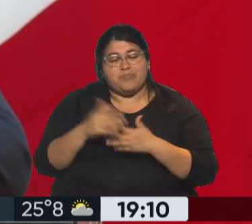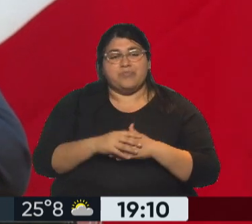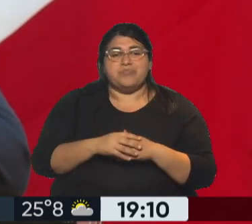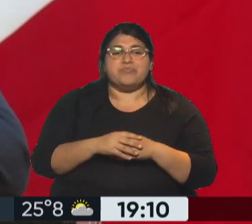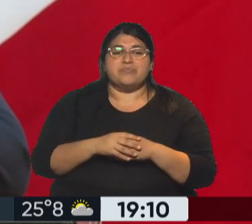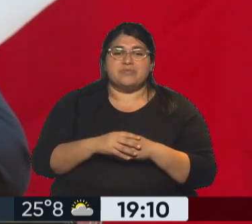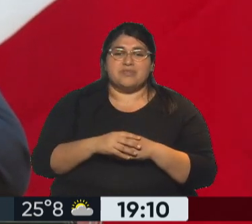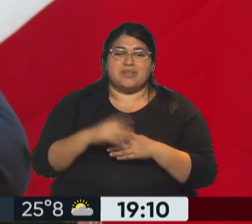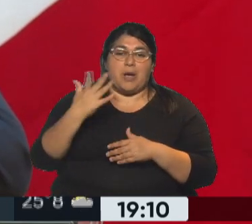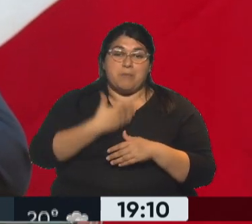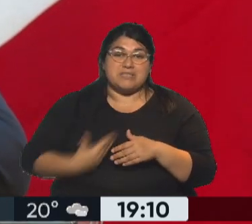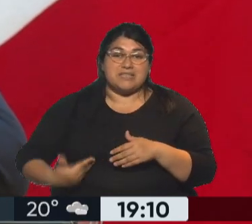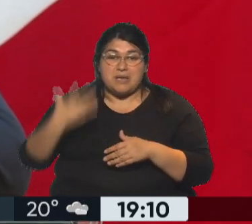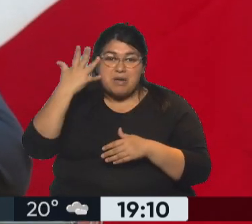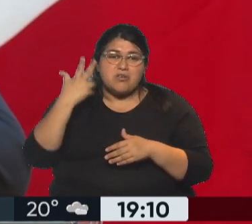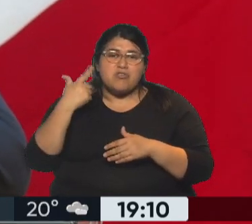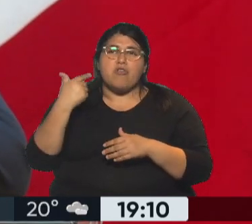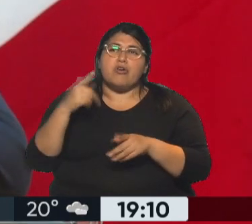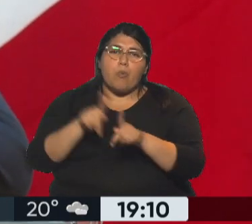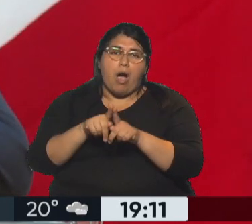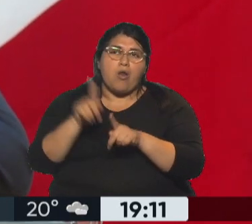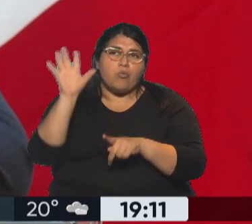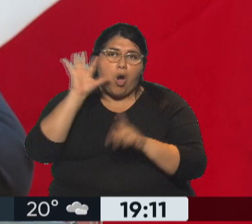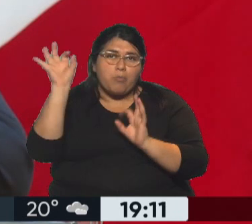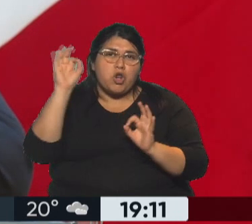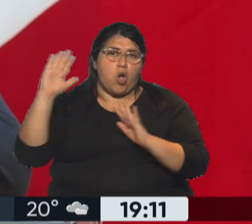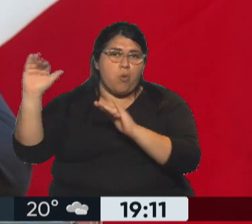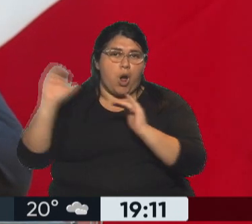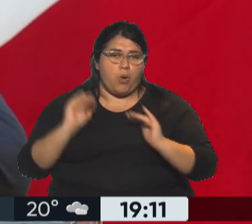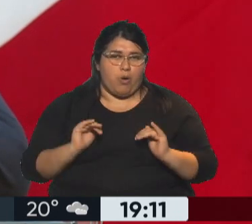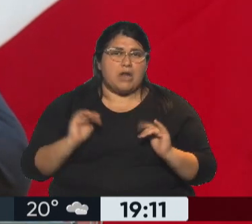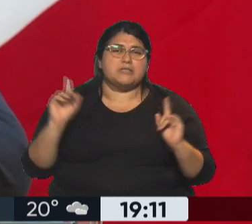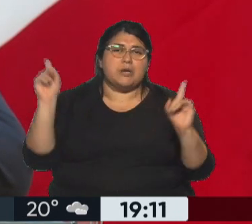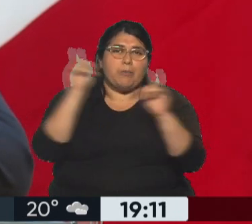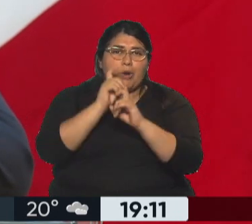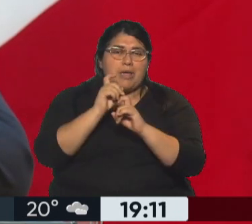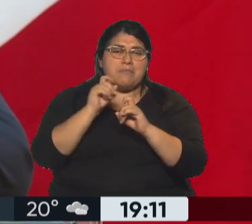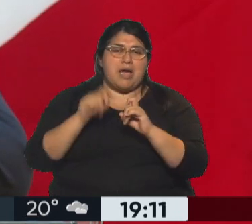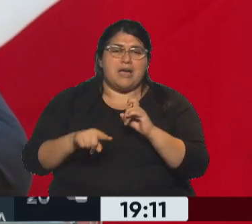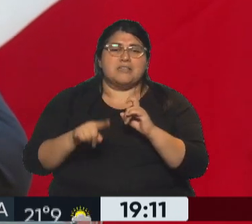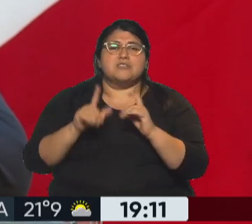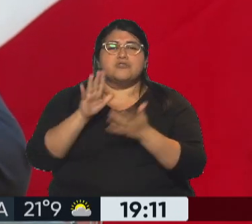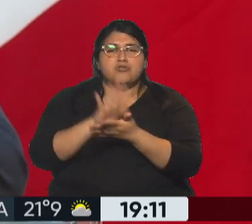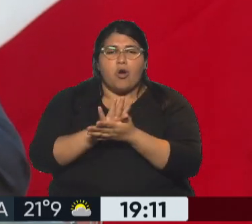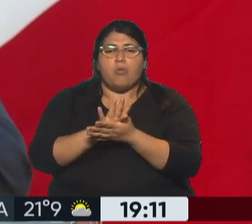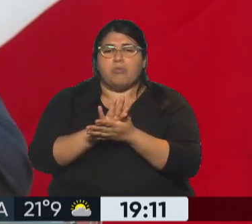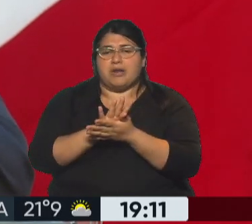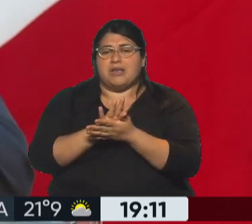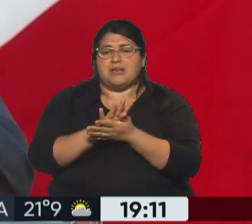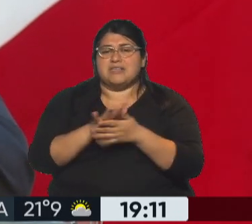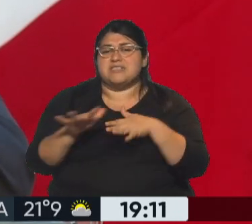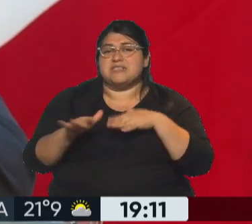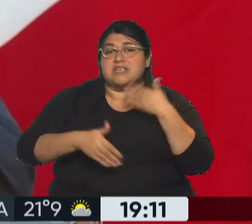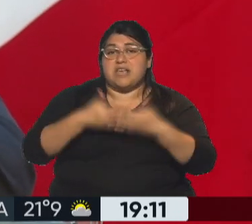Con el presidente Macron tenemos una mirada común sobre problemas que afectan a las mejores condiciones del